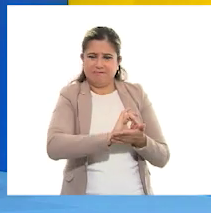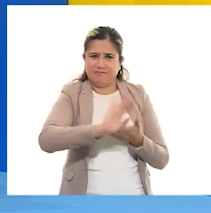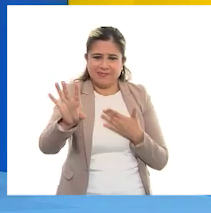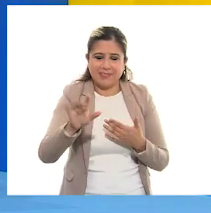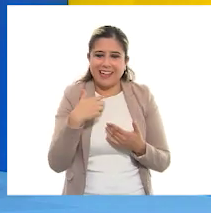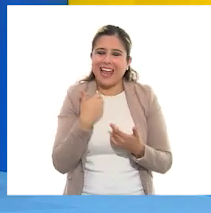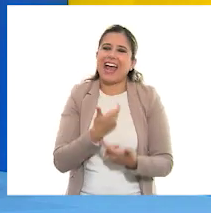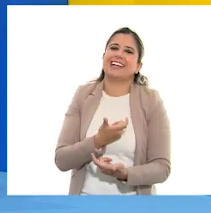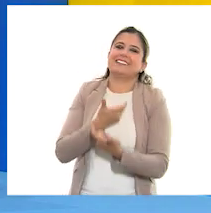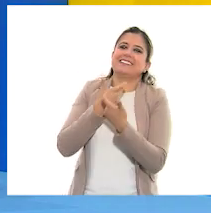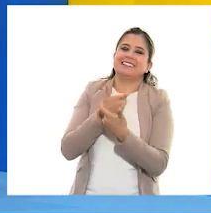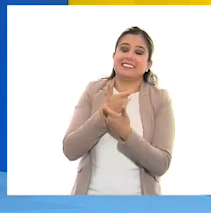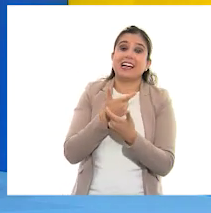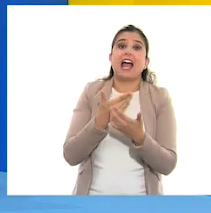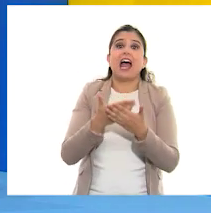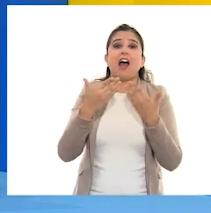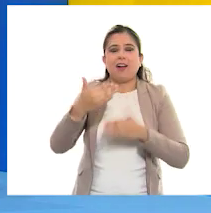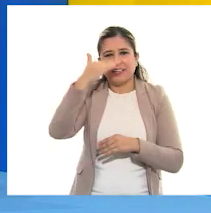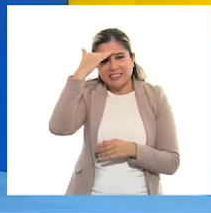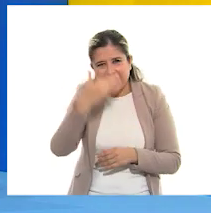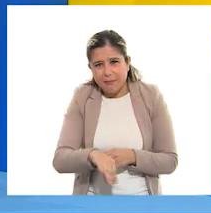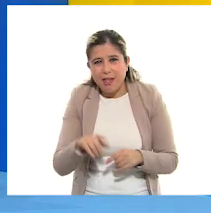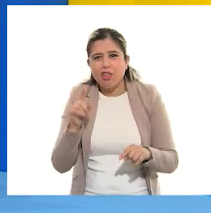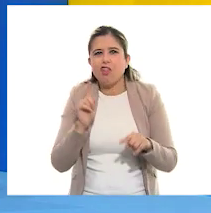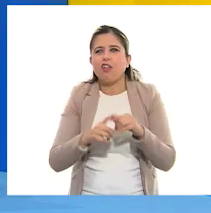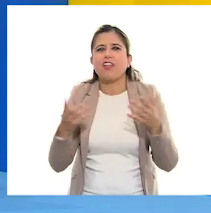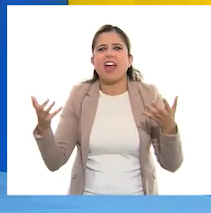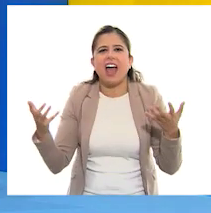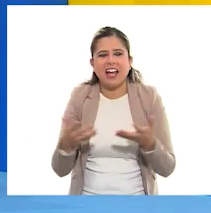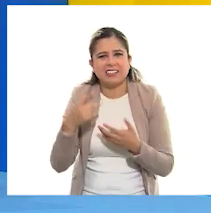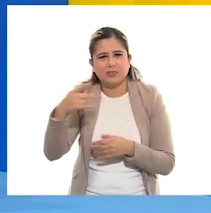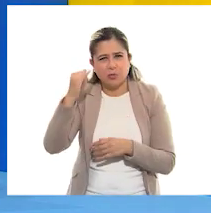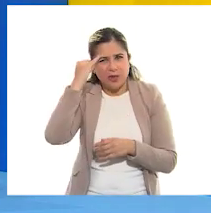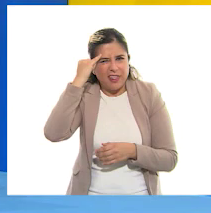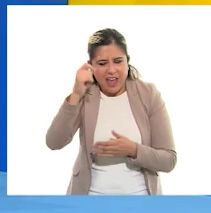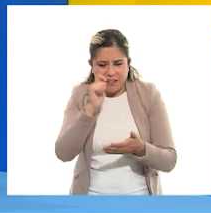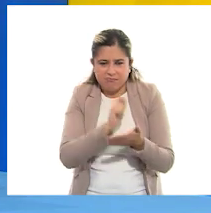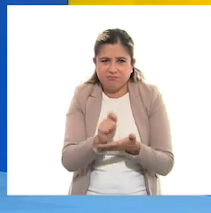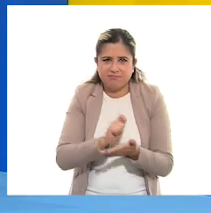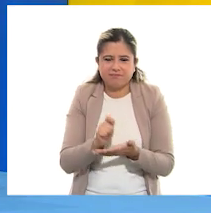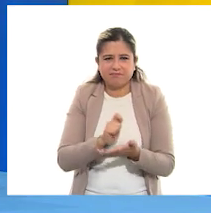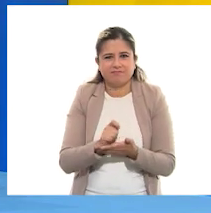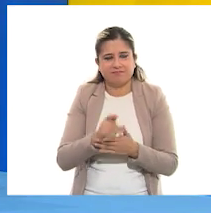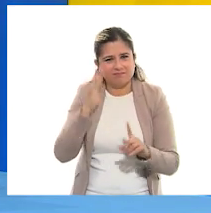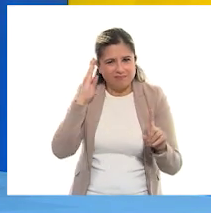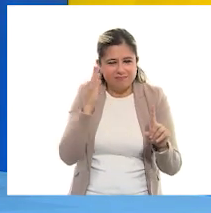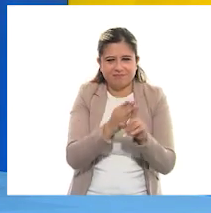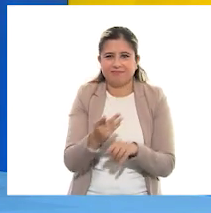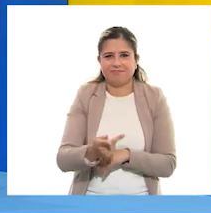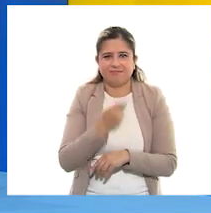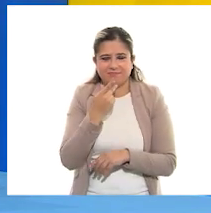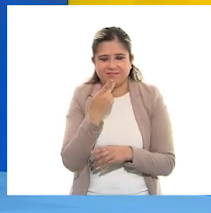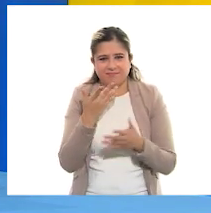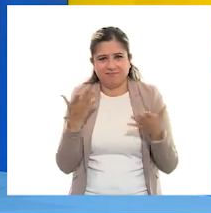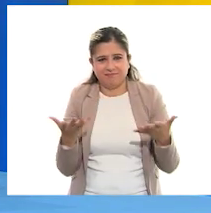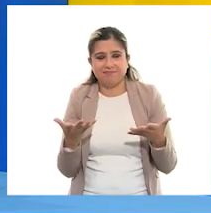Sonreí. Ahora sabía de dónde había sacado Violet su manera tan directa de hablar. Él